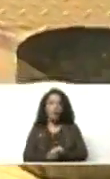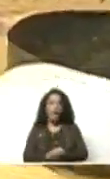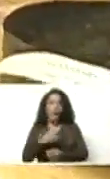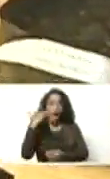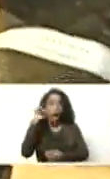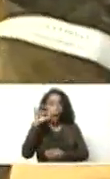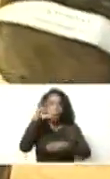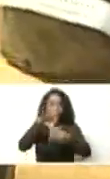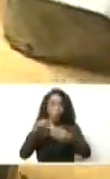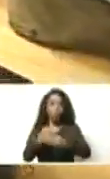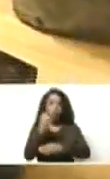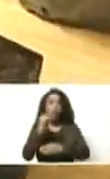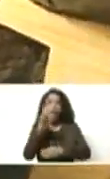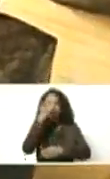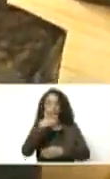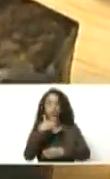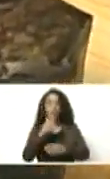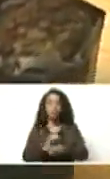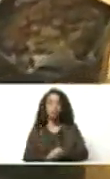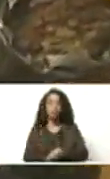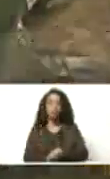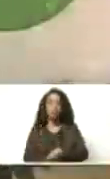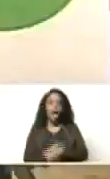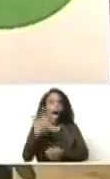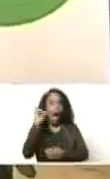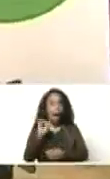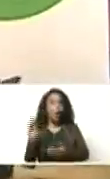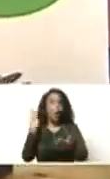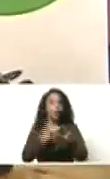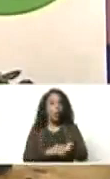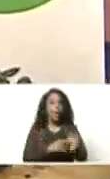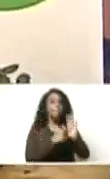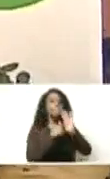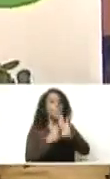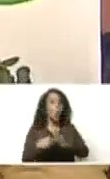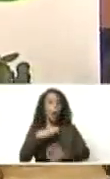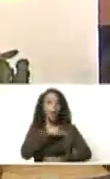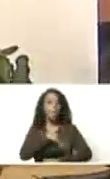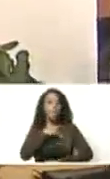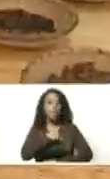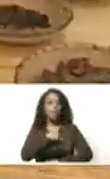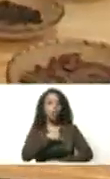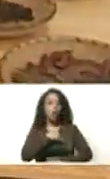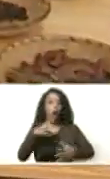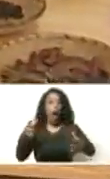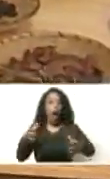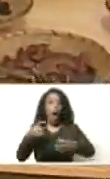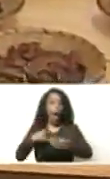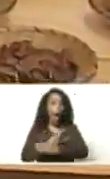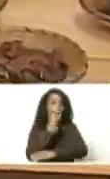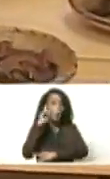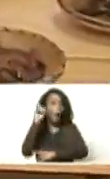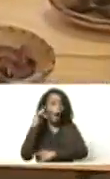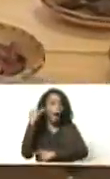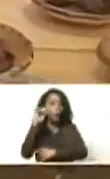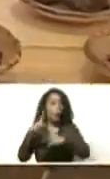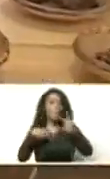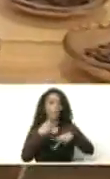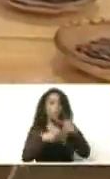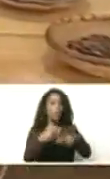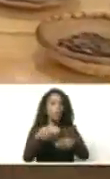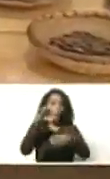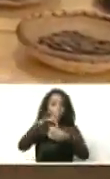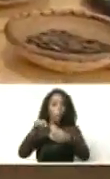semillas. Merey. Correcto. Hay que relanzar la Misión Árbol. Tenemos que ir a un proceso de